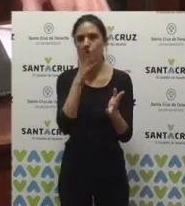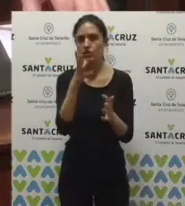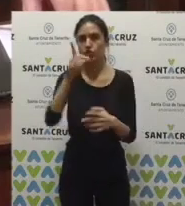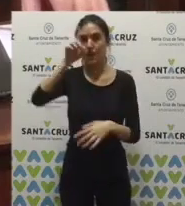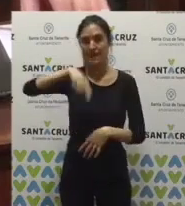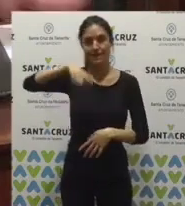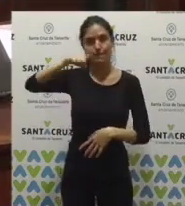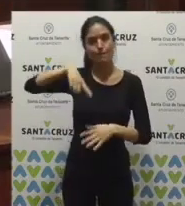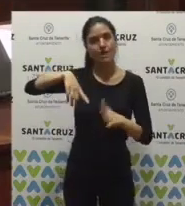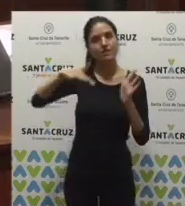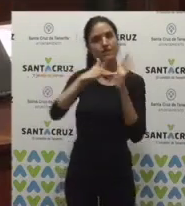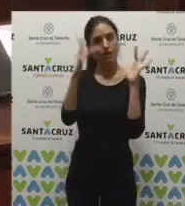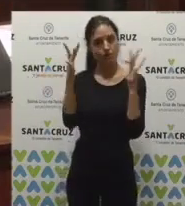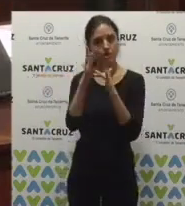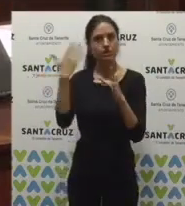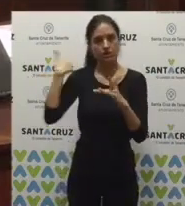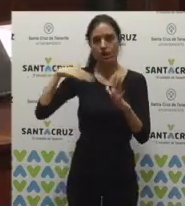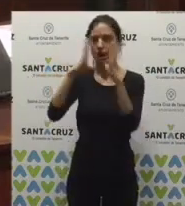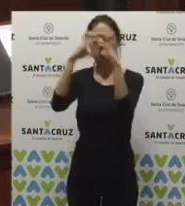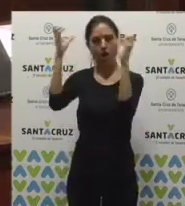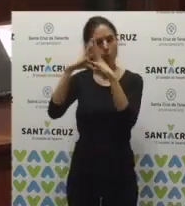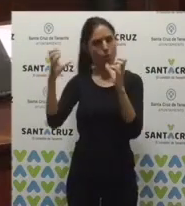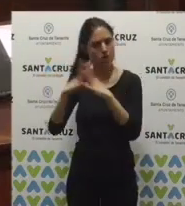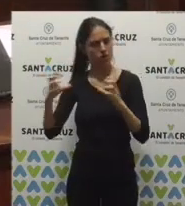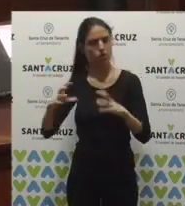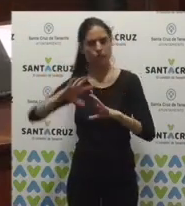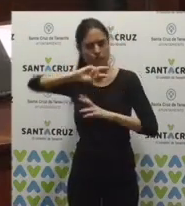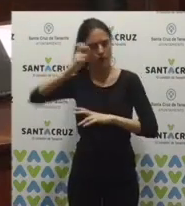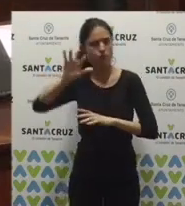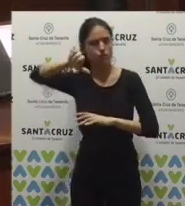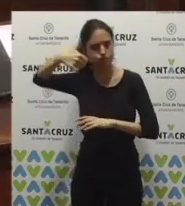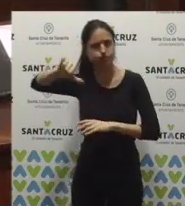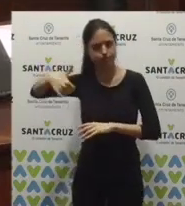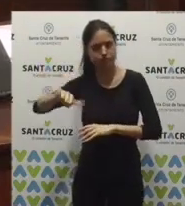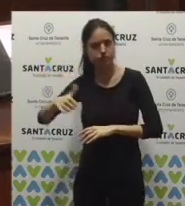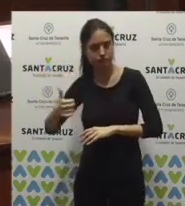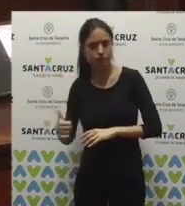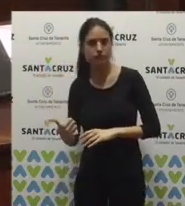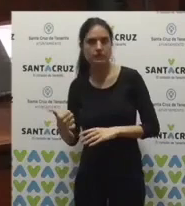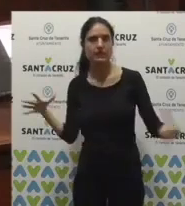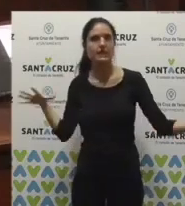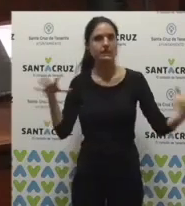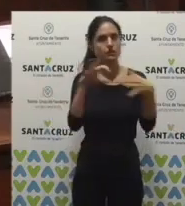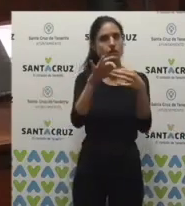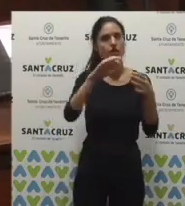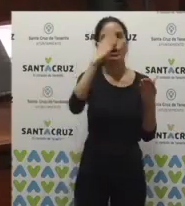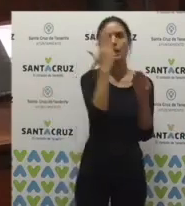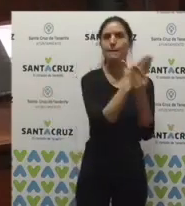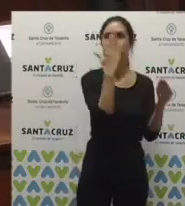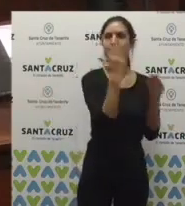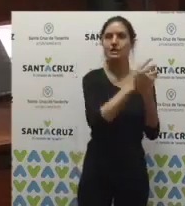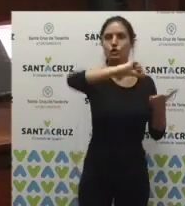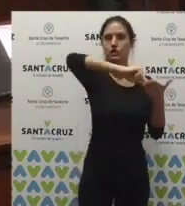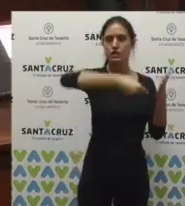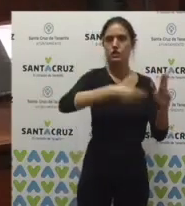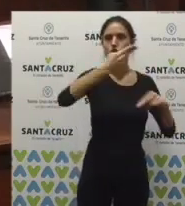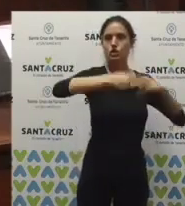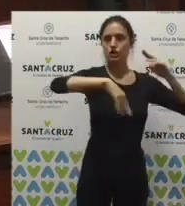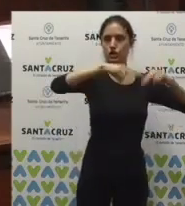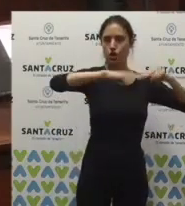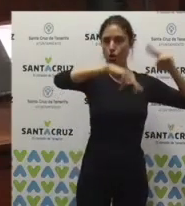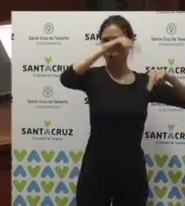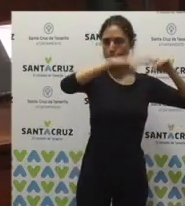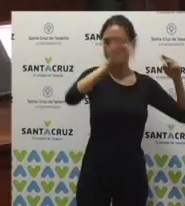se han aprobado numerosos acuerdos por la junta del gobierno relacionados con la aprobación de expedientes de contratación de obras servicios cuyas